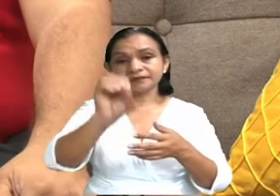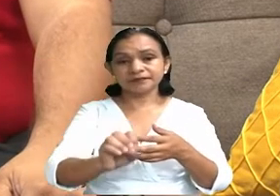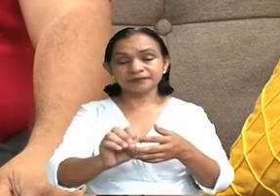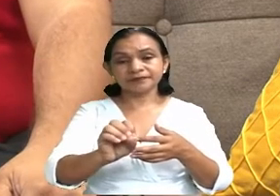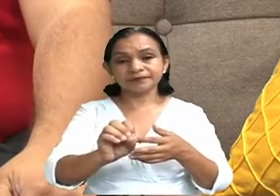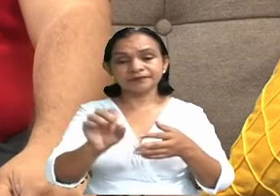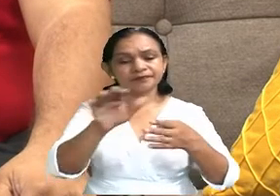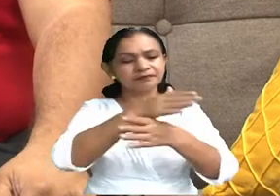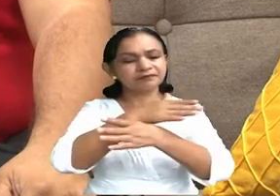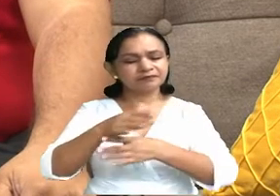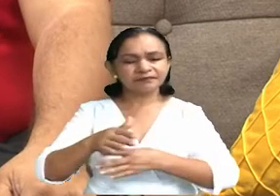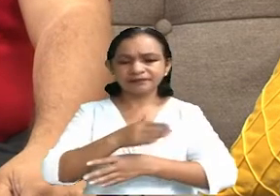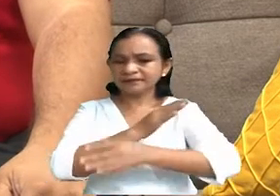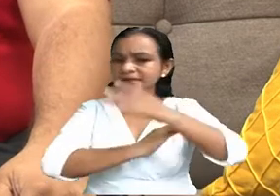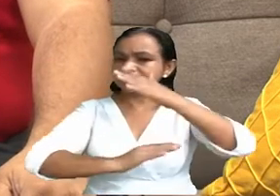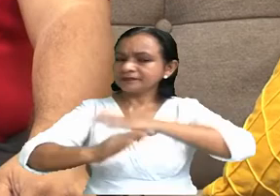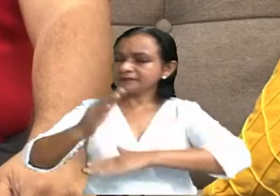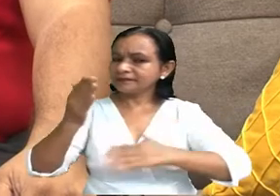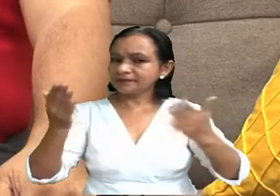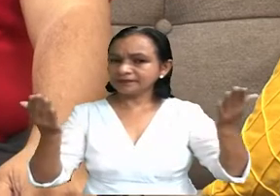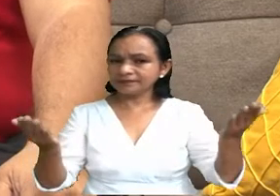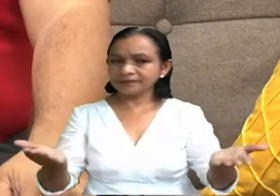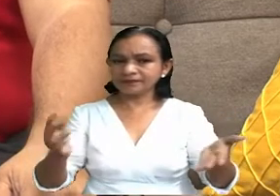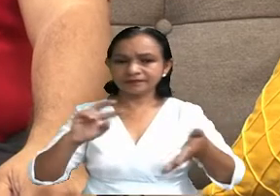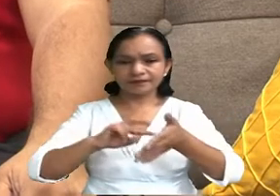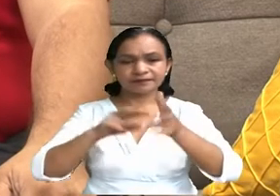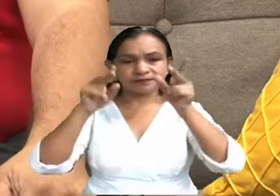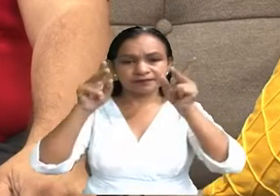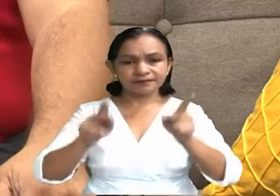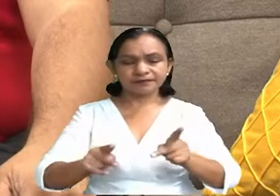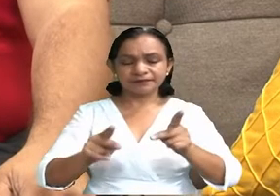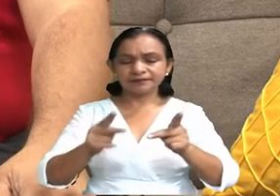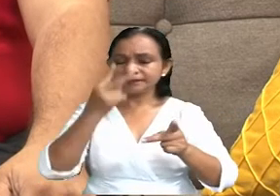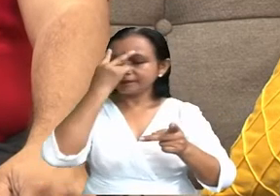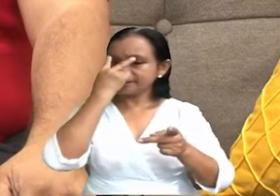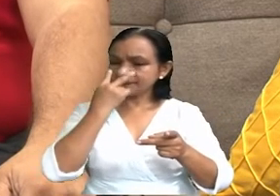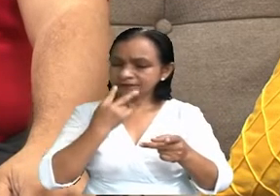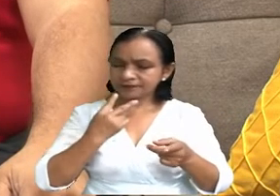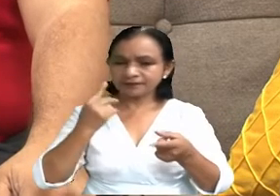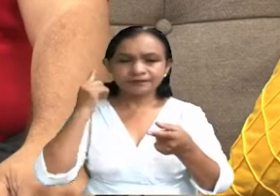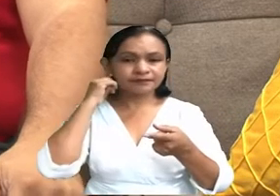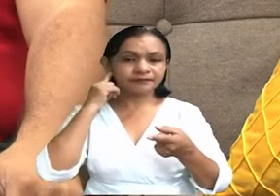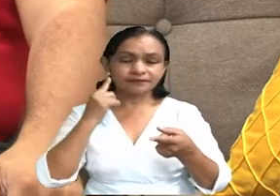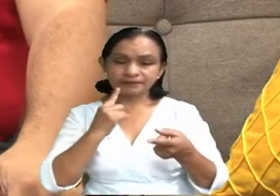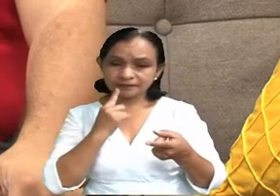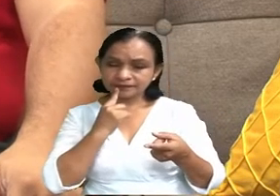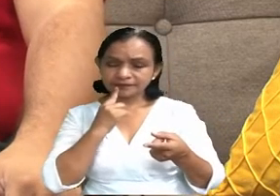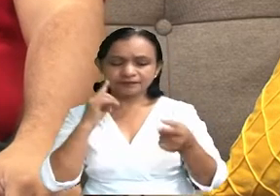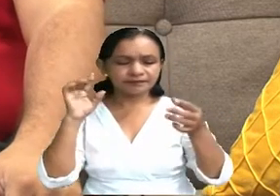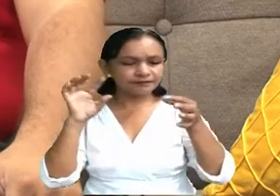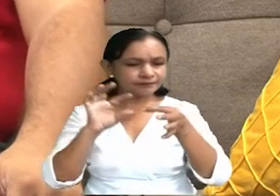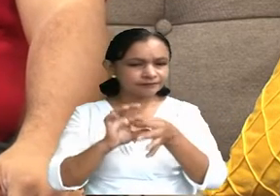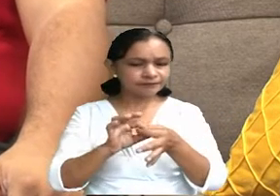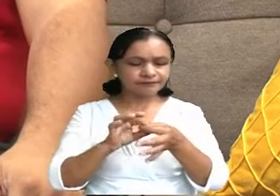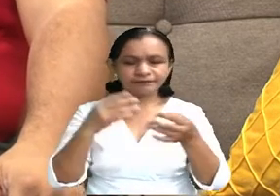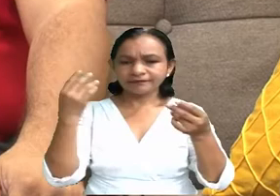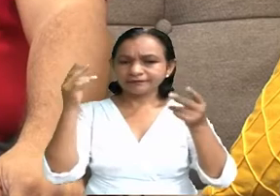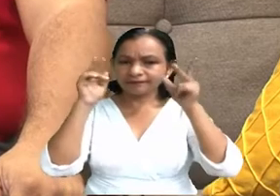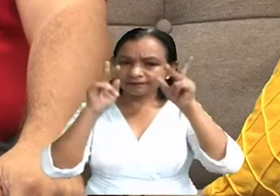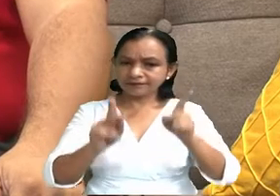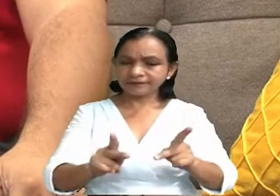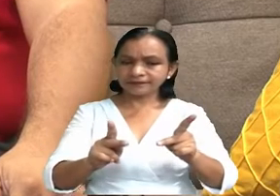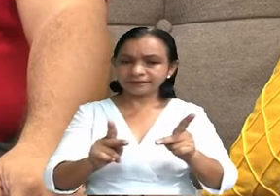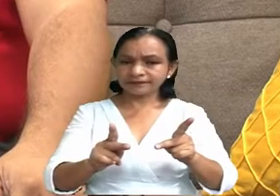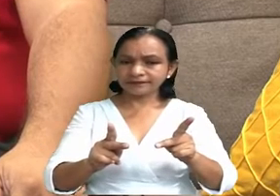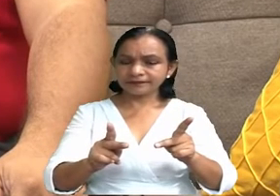presentan múltiples discapacidades, es decir, okay, personas que son ciegas y sordas al mismo tiempo, personas que a